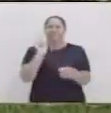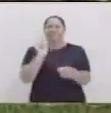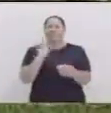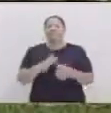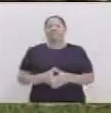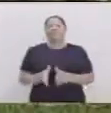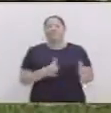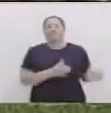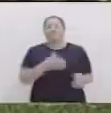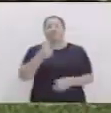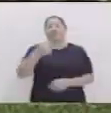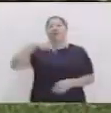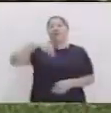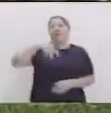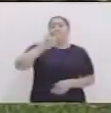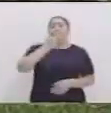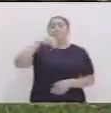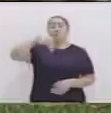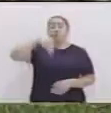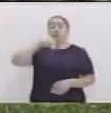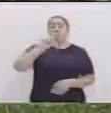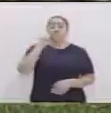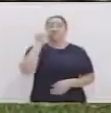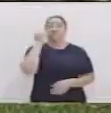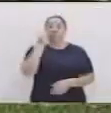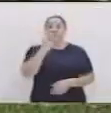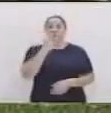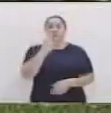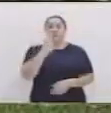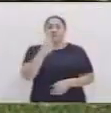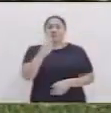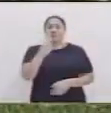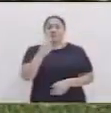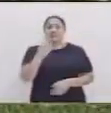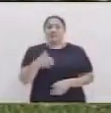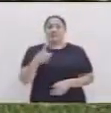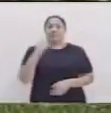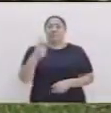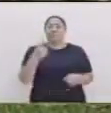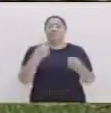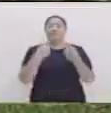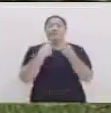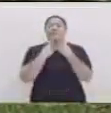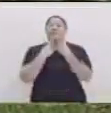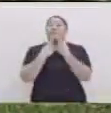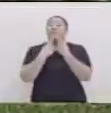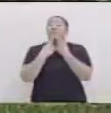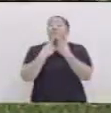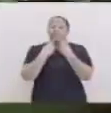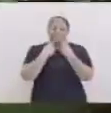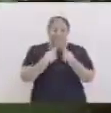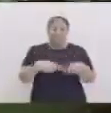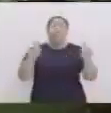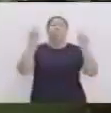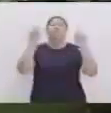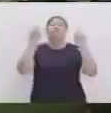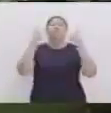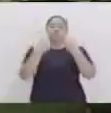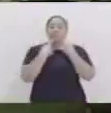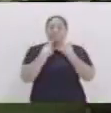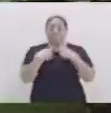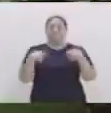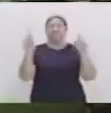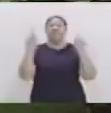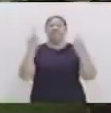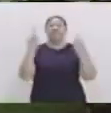Anunciar, coloco ambas manos con el dedo índice, los pego en mi barbilla y salen hacia arriba